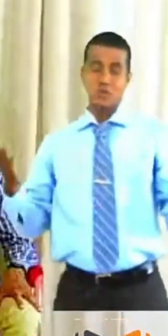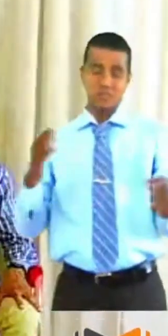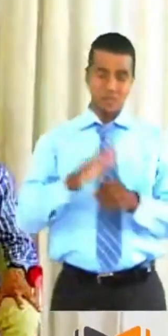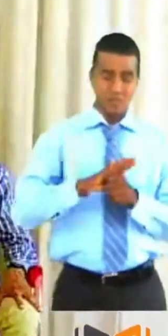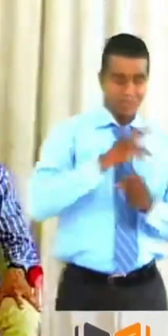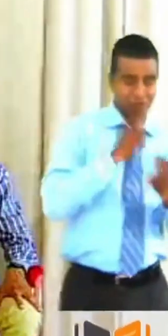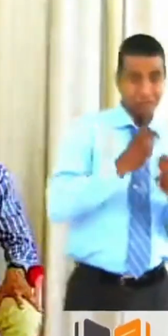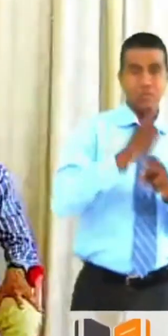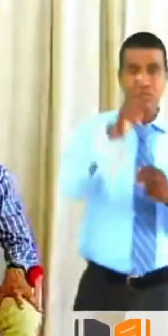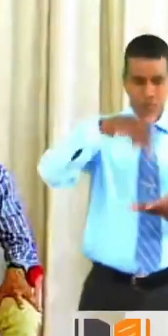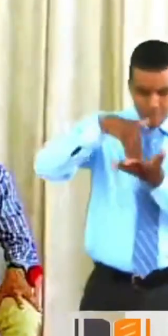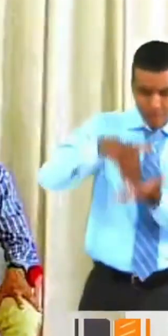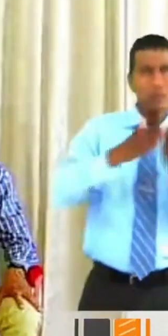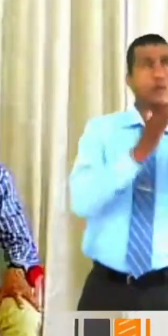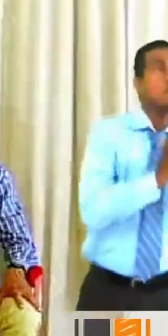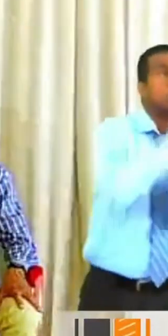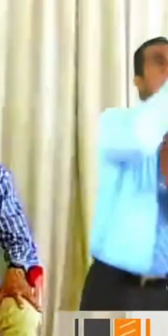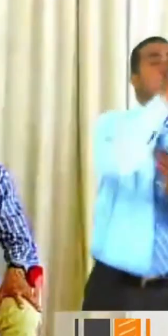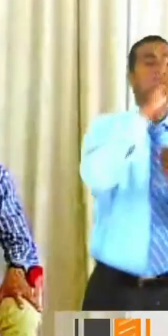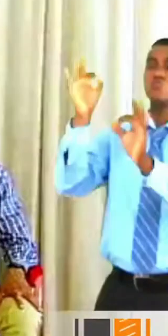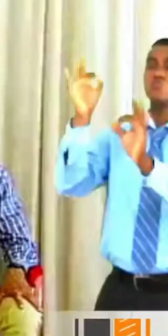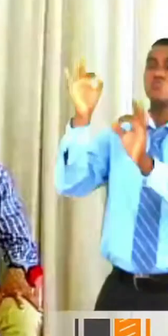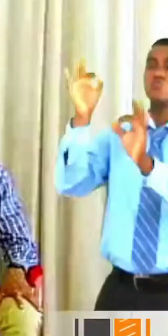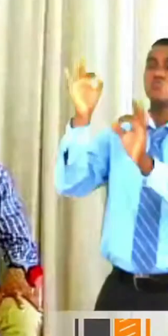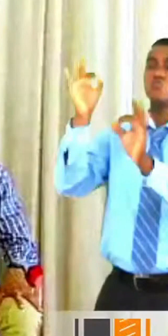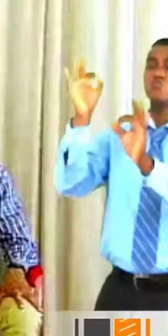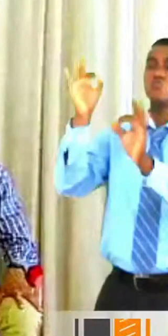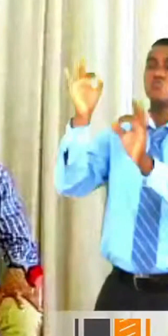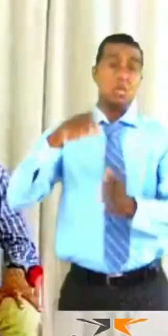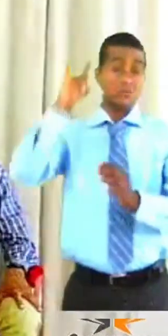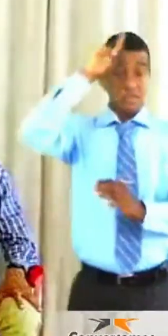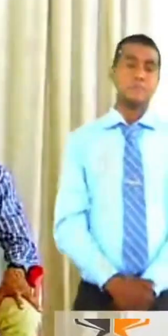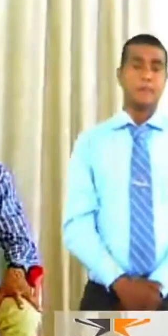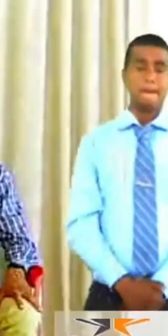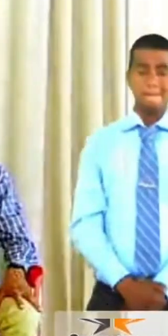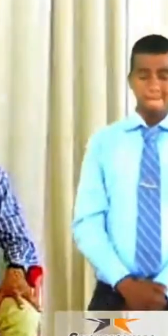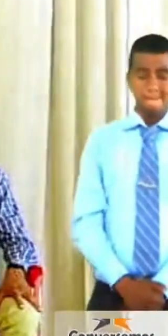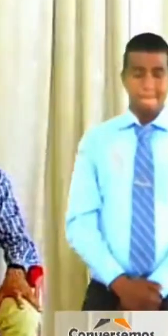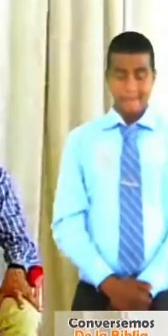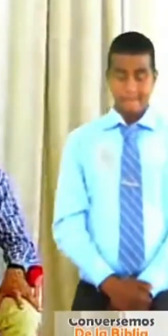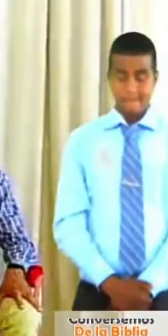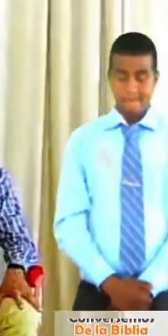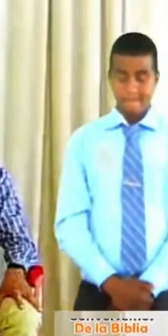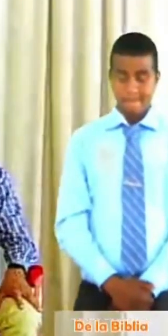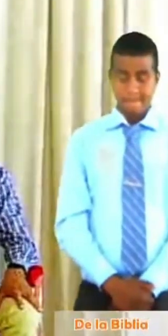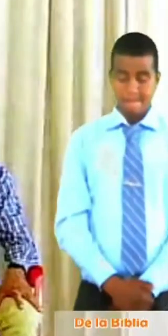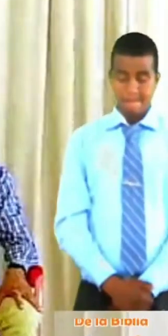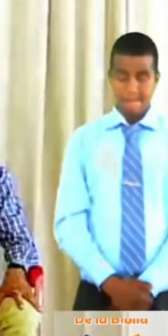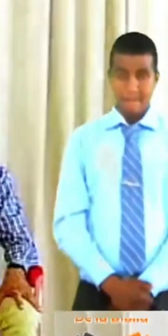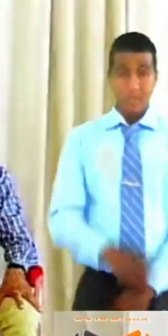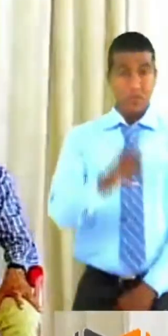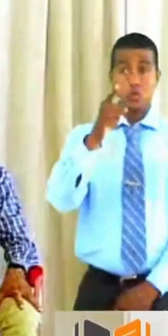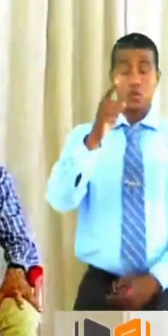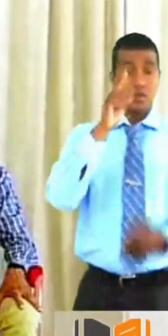mueva. Permanece fiel, ten un galardón en tus manos, digo, pero él va a permanecer fiel. Hazni Naboth, no cambies